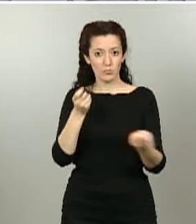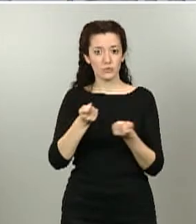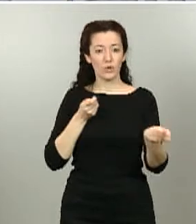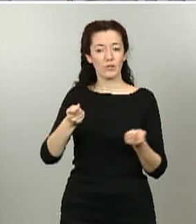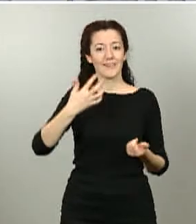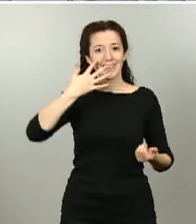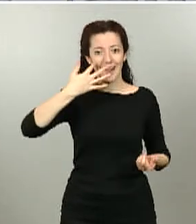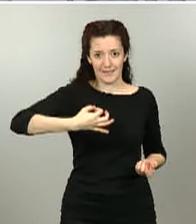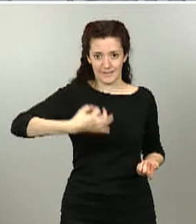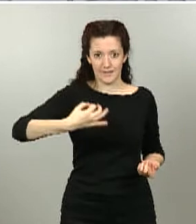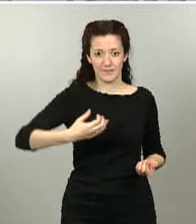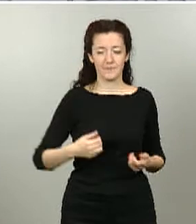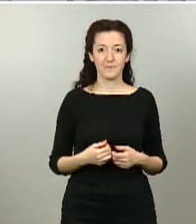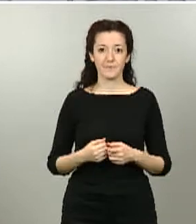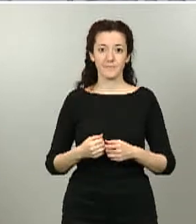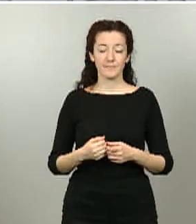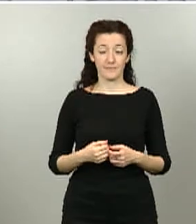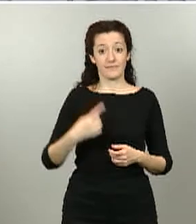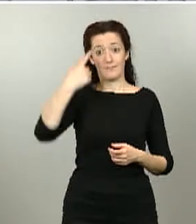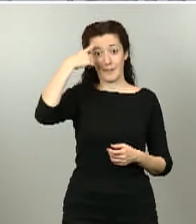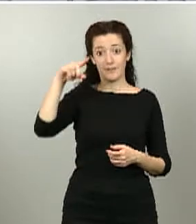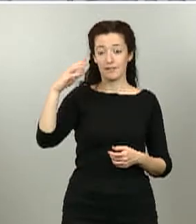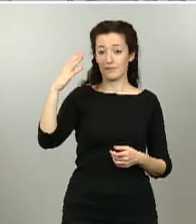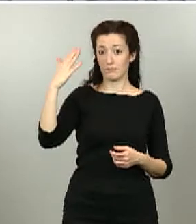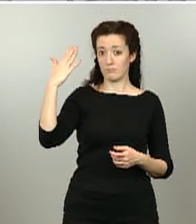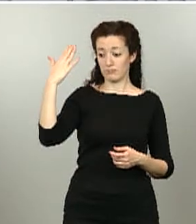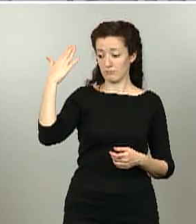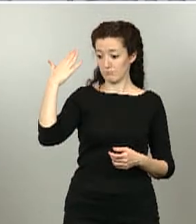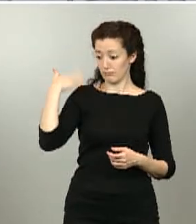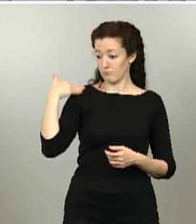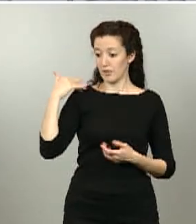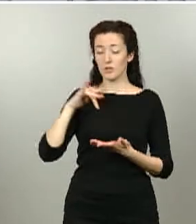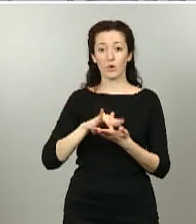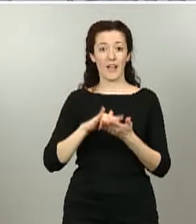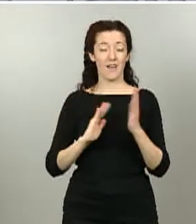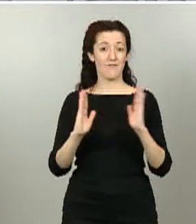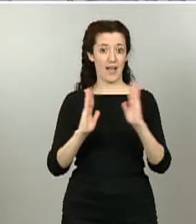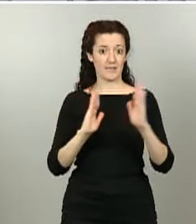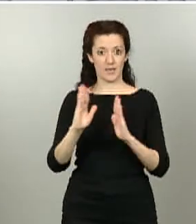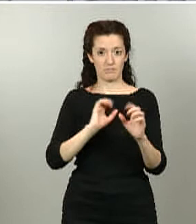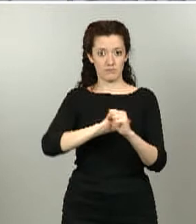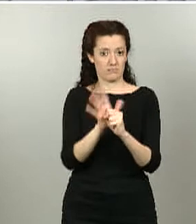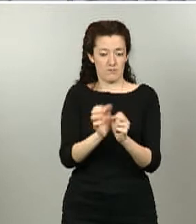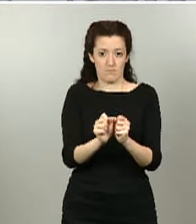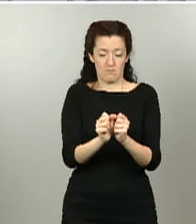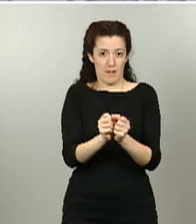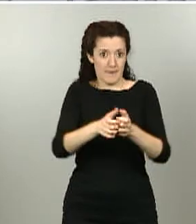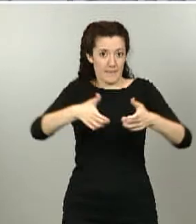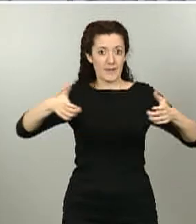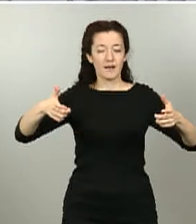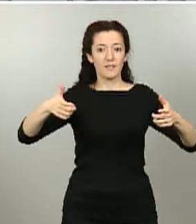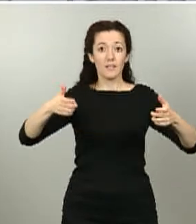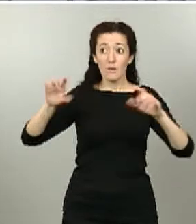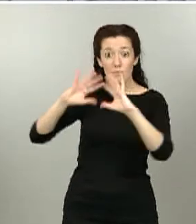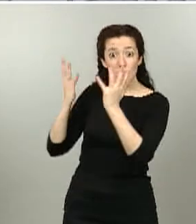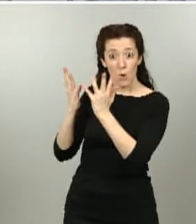durante un periodo, al principio de nuestra fase de ascenso, en todo el mundo había un problema importante en los mercados para